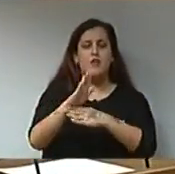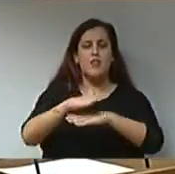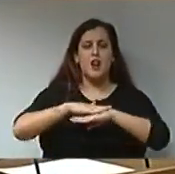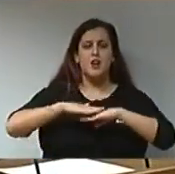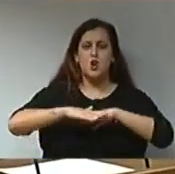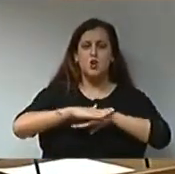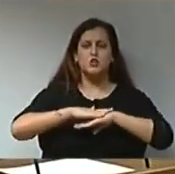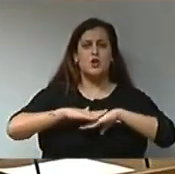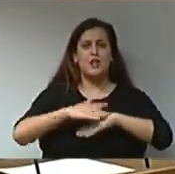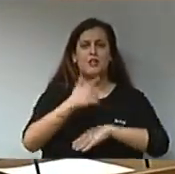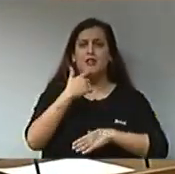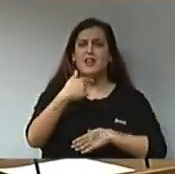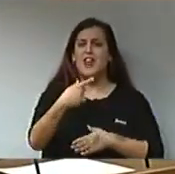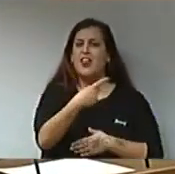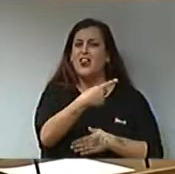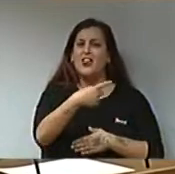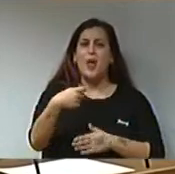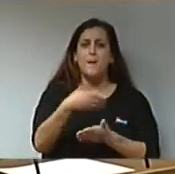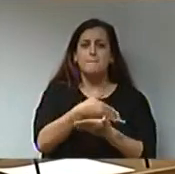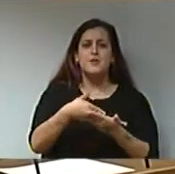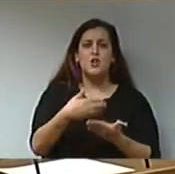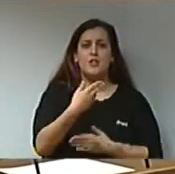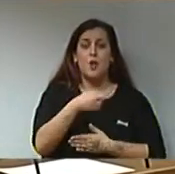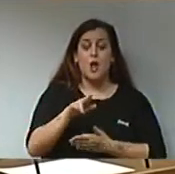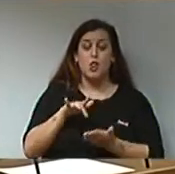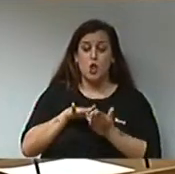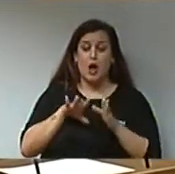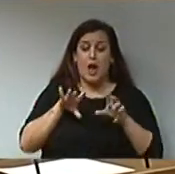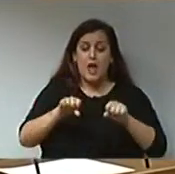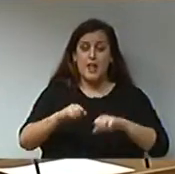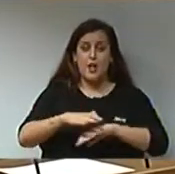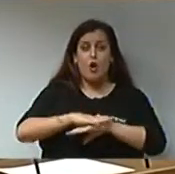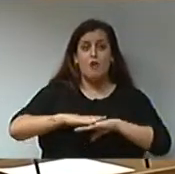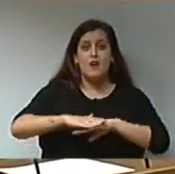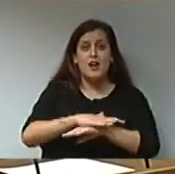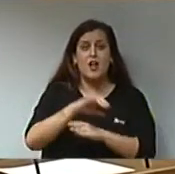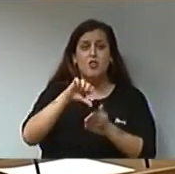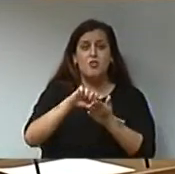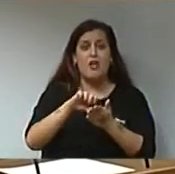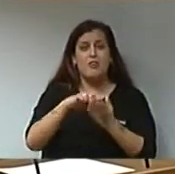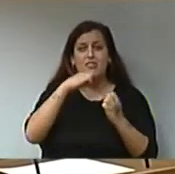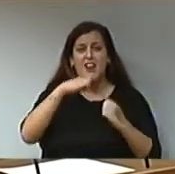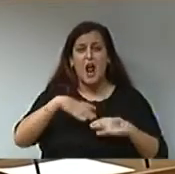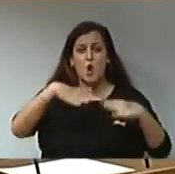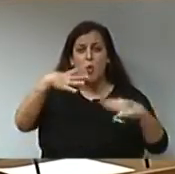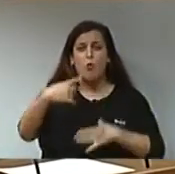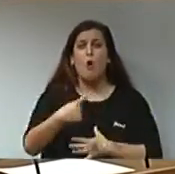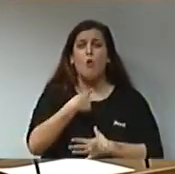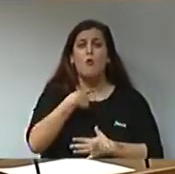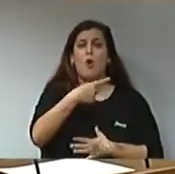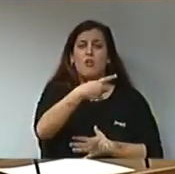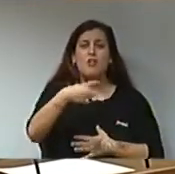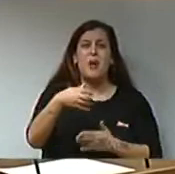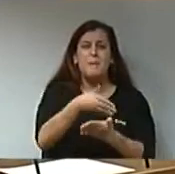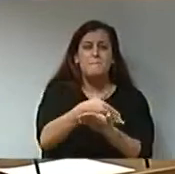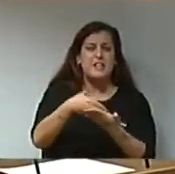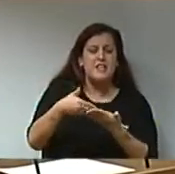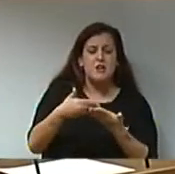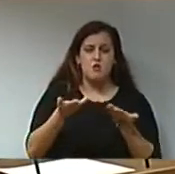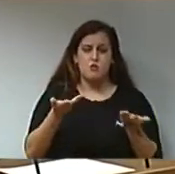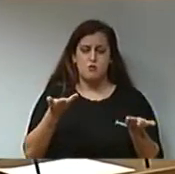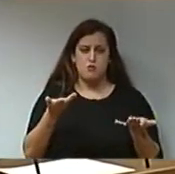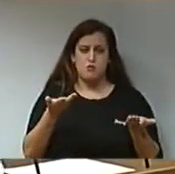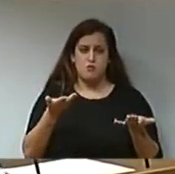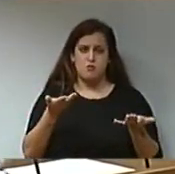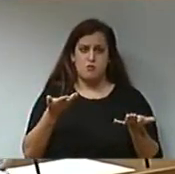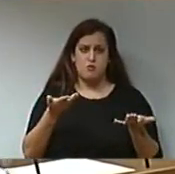a vender o perder esos millones de euros. Cuando vamos arriba nosotros al gobierno tenían que vender la ciudad de un perder esos millones de euros para acabarse en magasems.